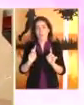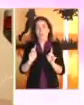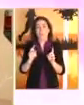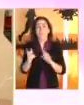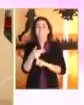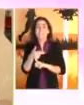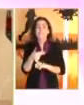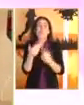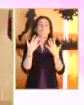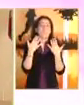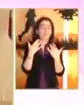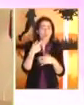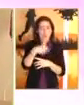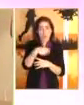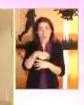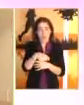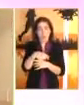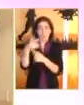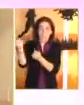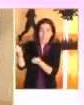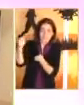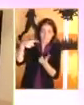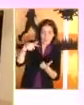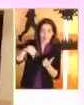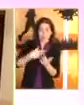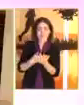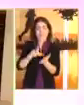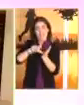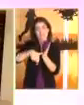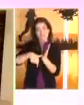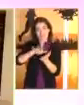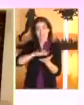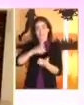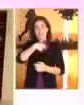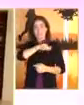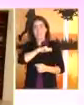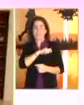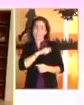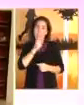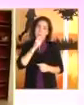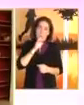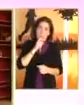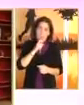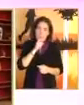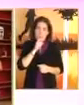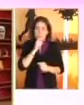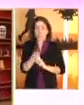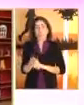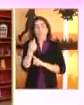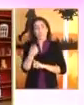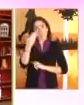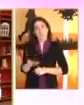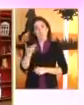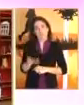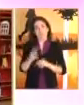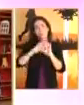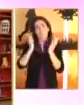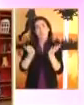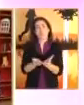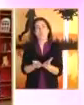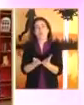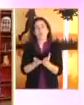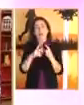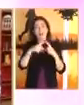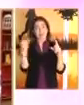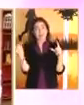a las zonas del interior pescado fresco es muy complicado. La red de distribución, el puerto más importante del mundo es Japón y el segundo es Mercamadrid. Toda